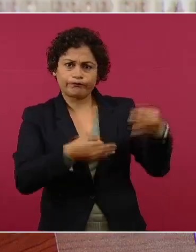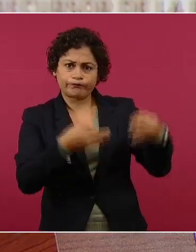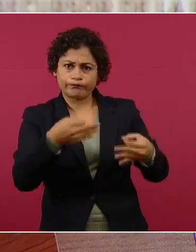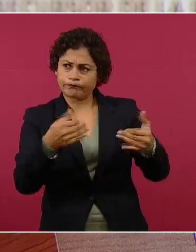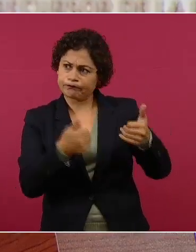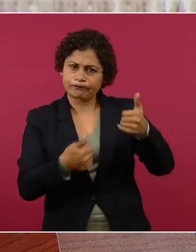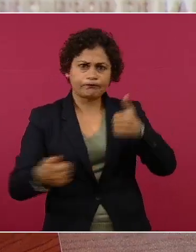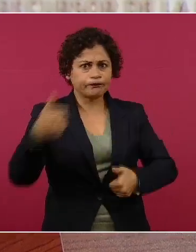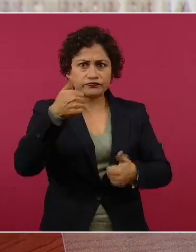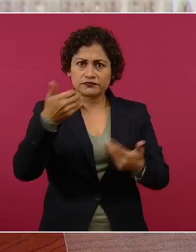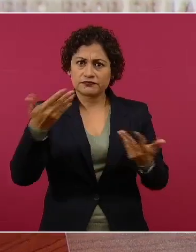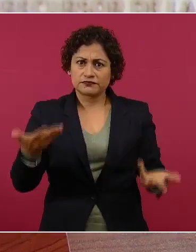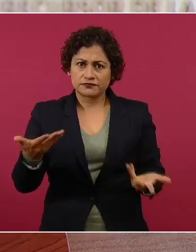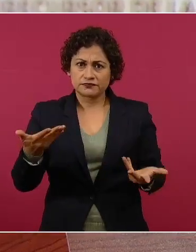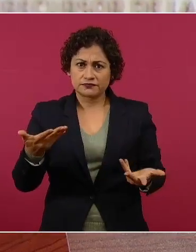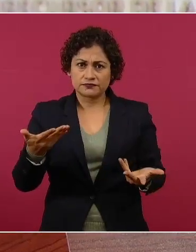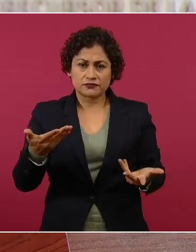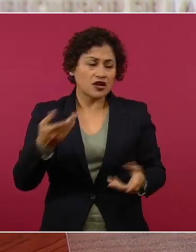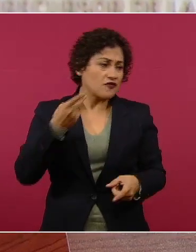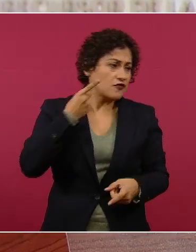más poder que el legislativo.